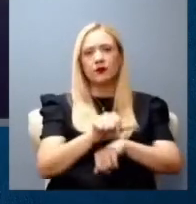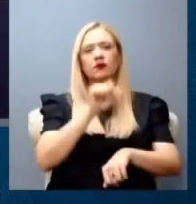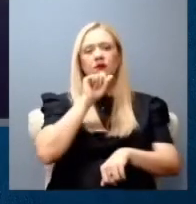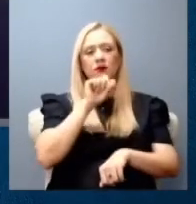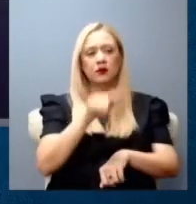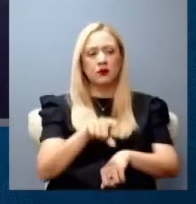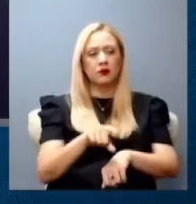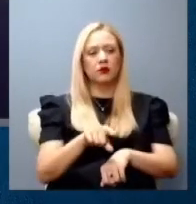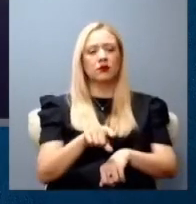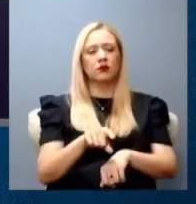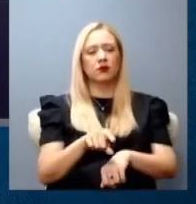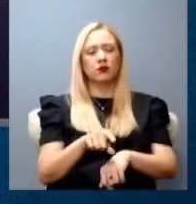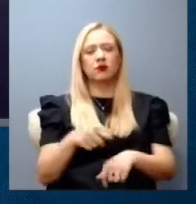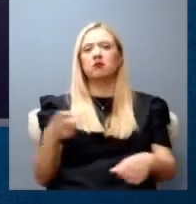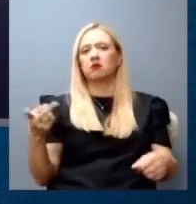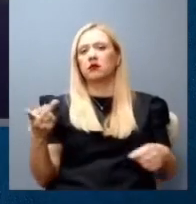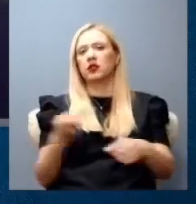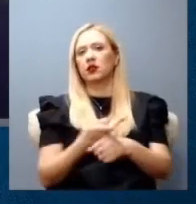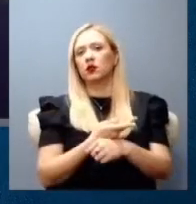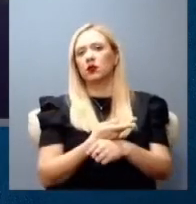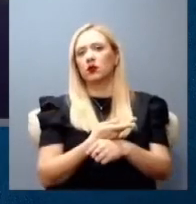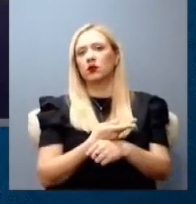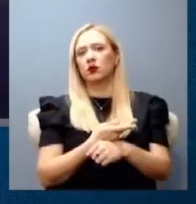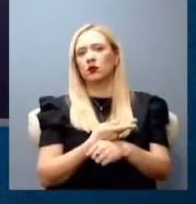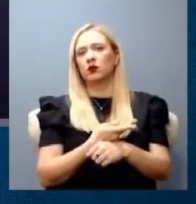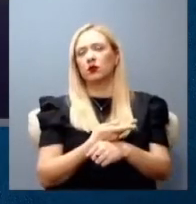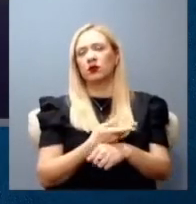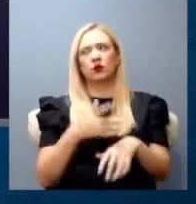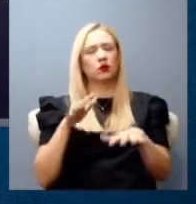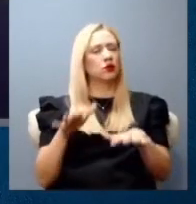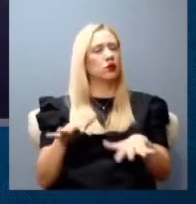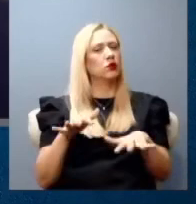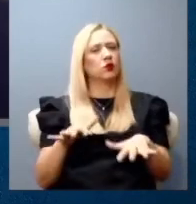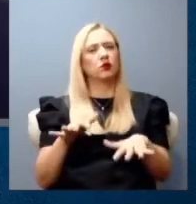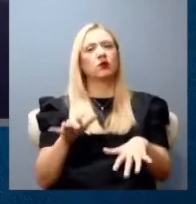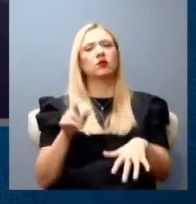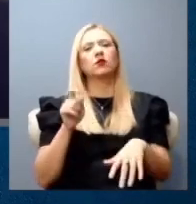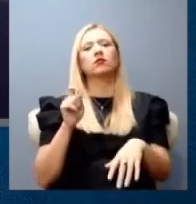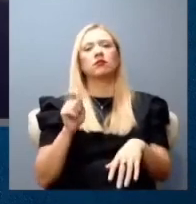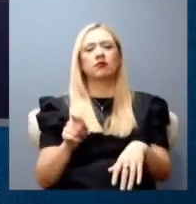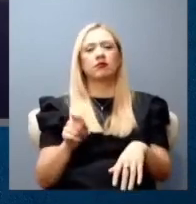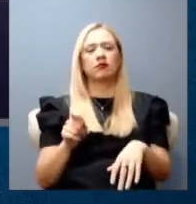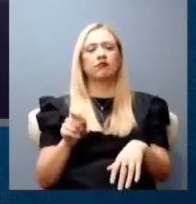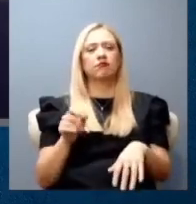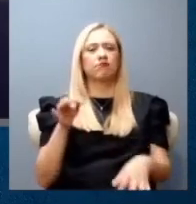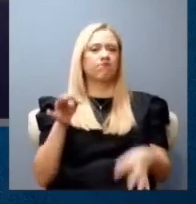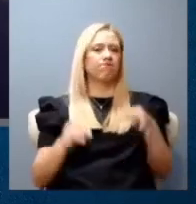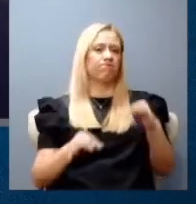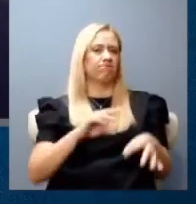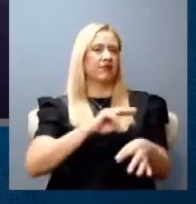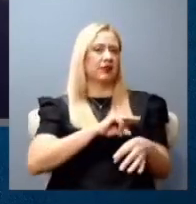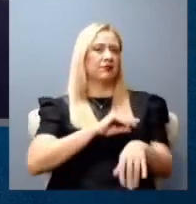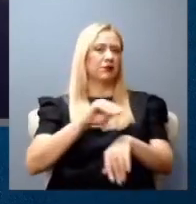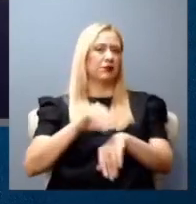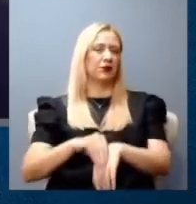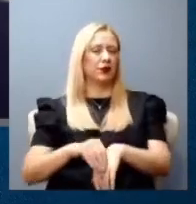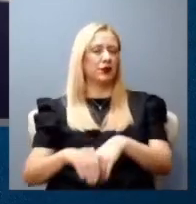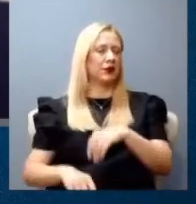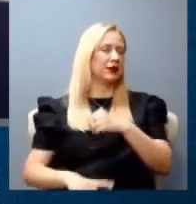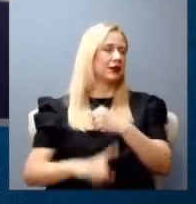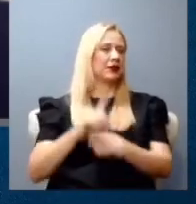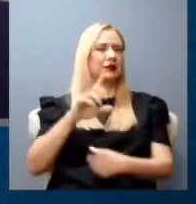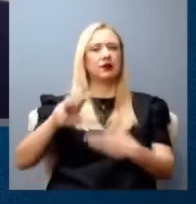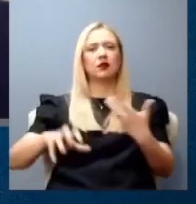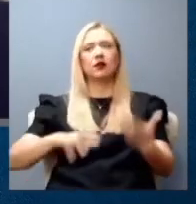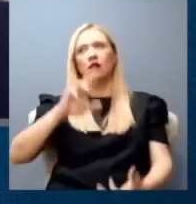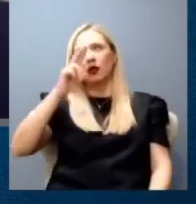sucedió algo importante con relación a la transicionalidad. Por ejemplo, cuando estaban